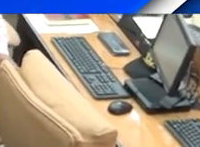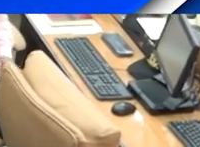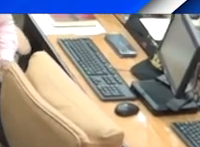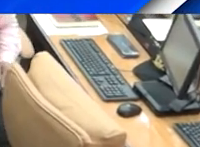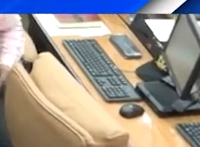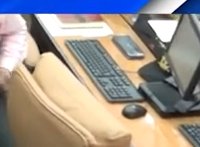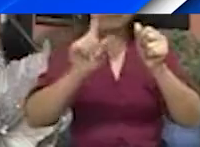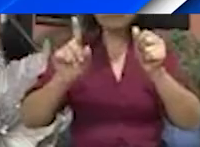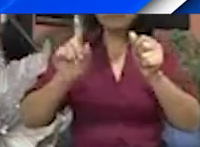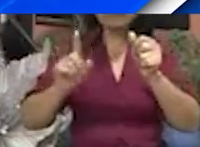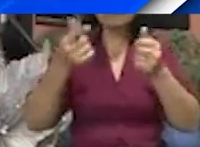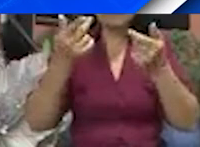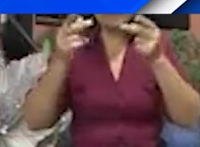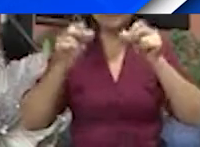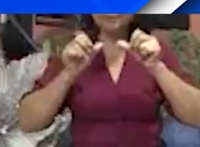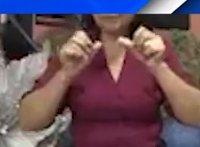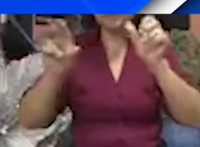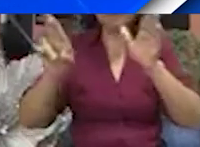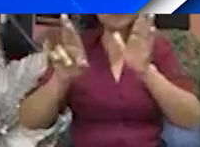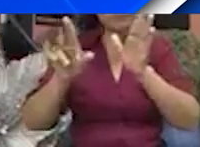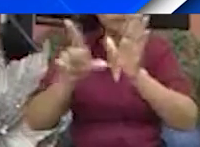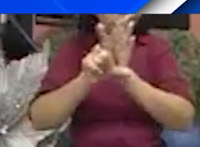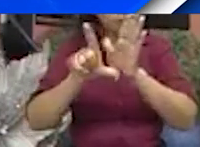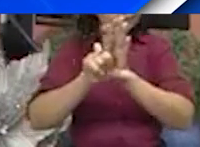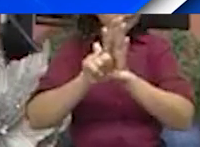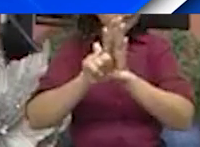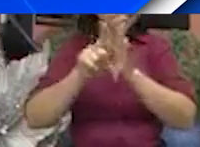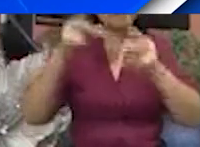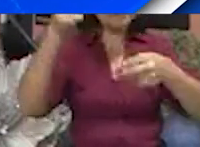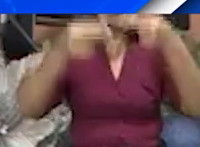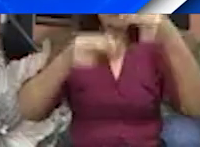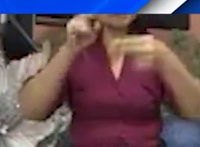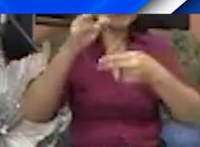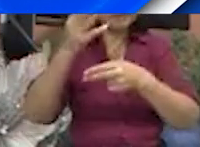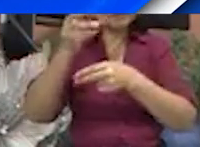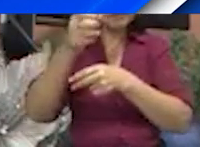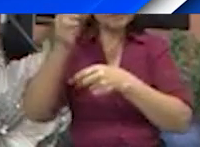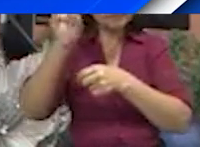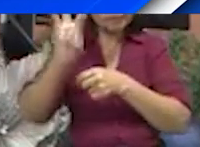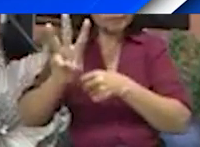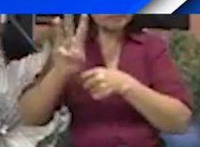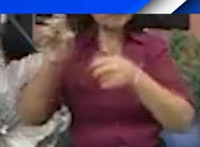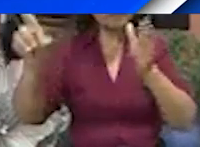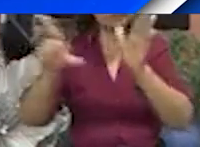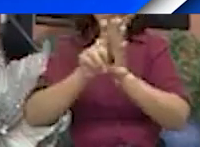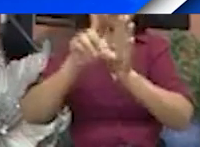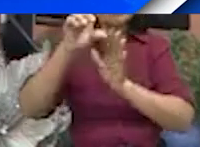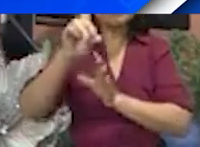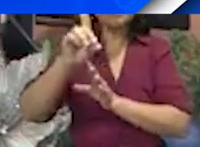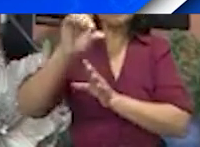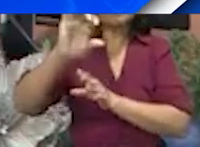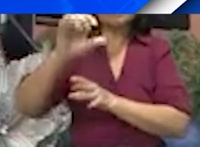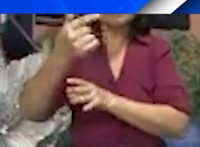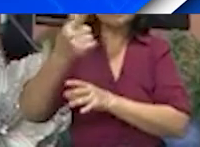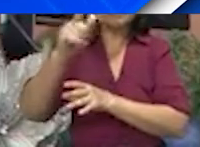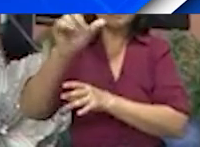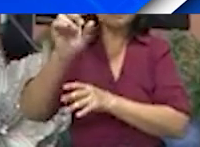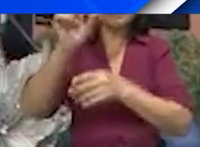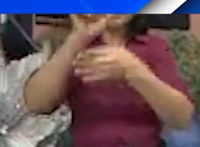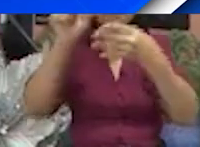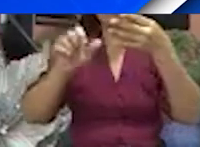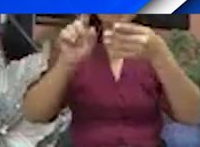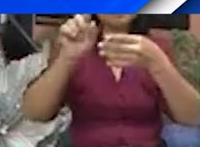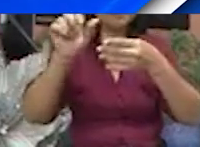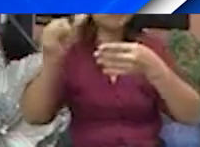permitió determinar el estado de vigencia de las normas establecidas en la ley número 963, ley del digesto jurídico nicaragüense, artículo